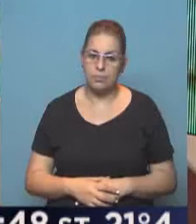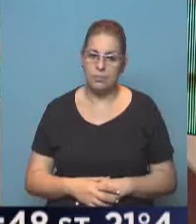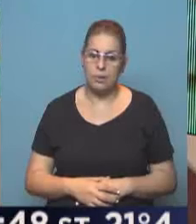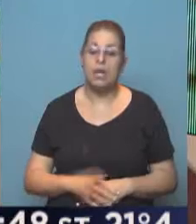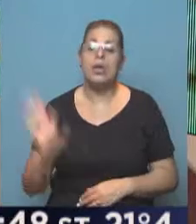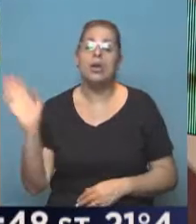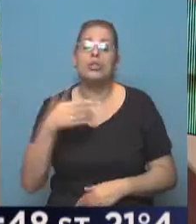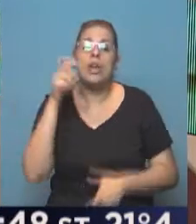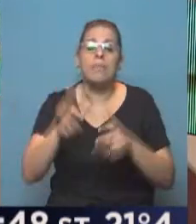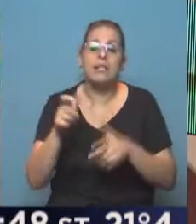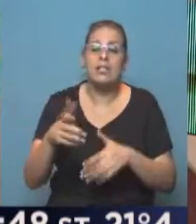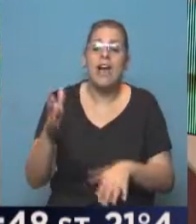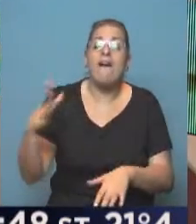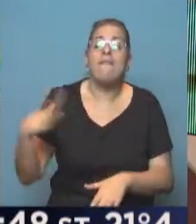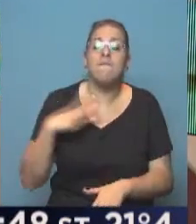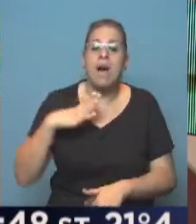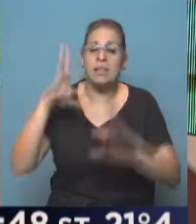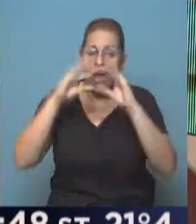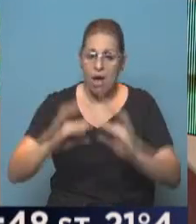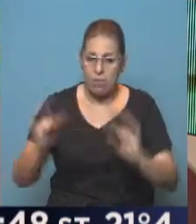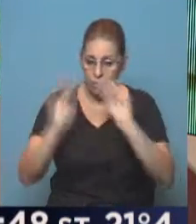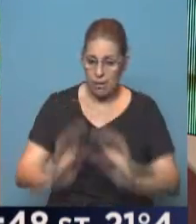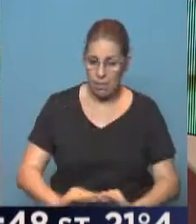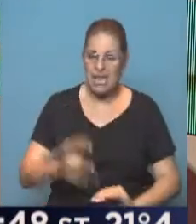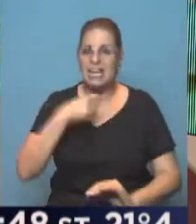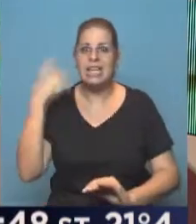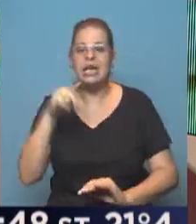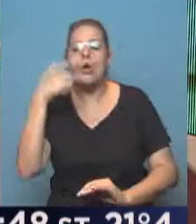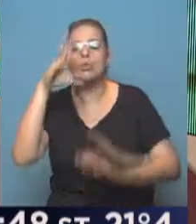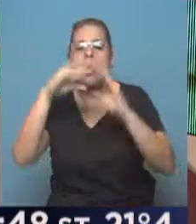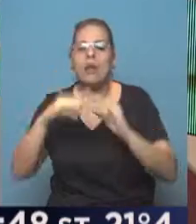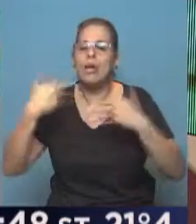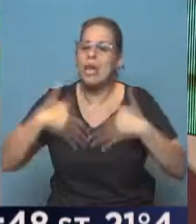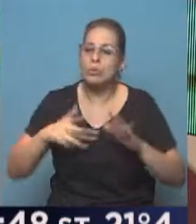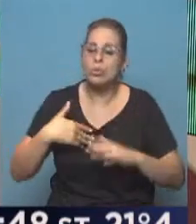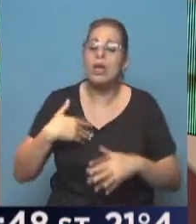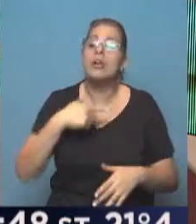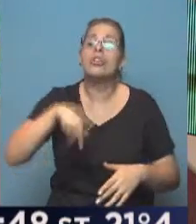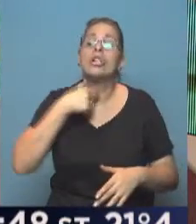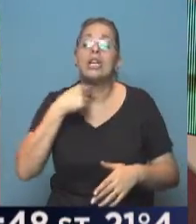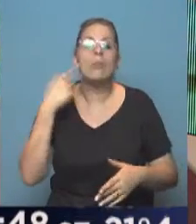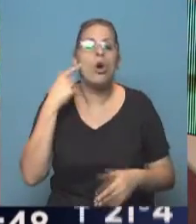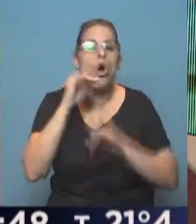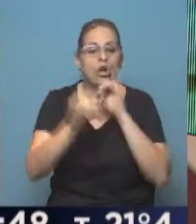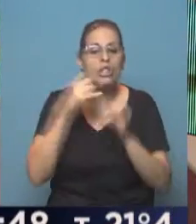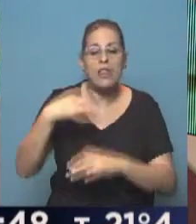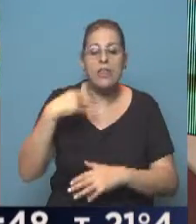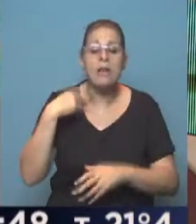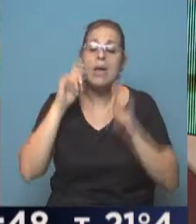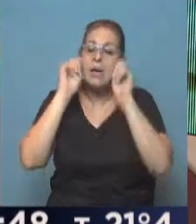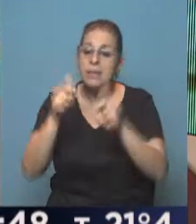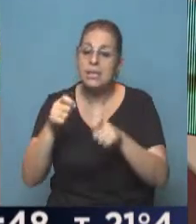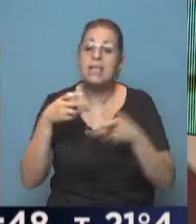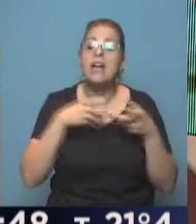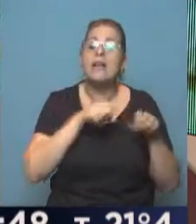Y para todos aquellos que aún no han armado su arbolito de Navidad y quieren optar por algo un poco más natural, les proponemos que visiten el mercado de flores y así elijan su